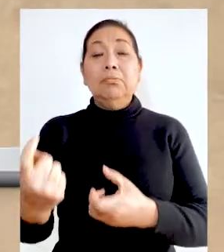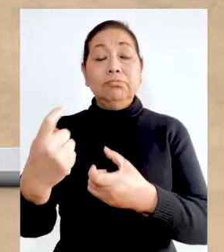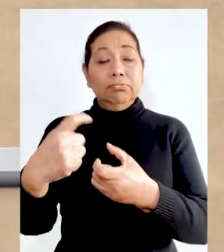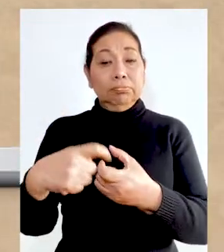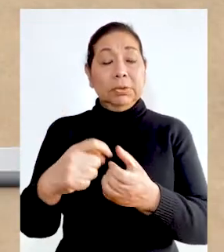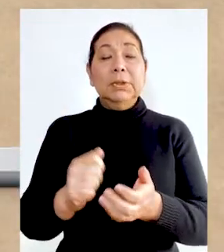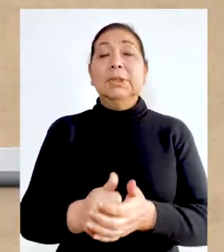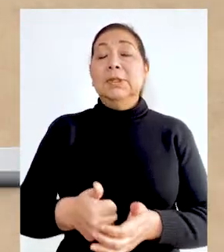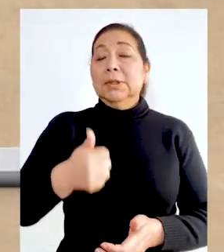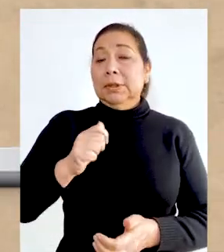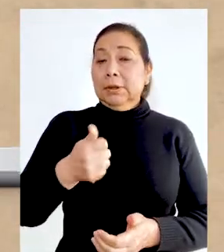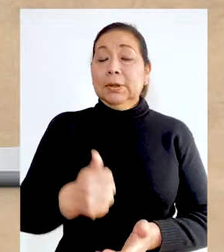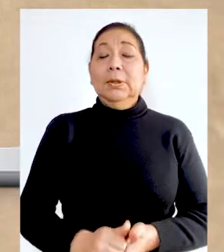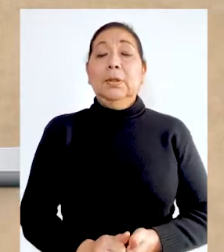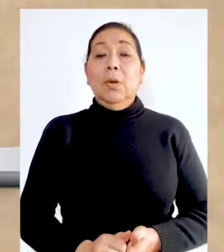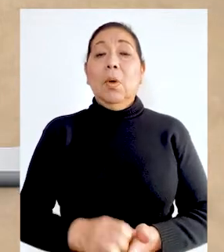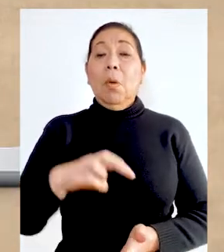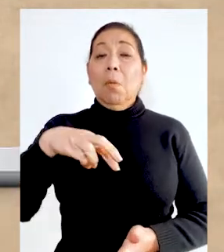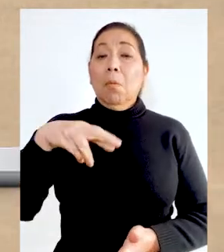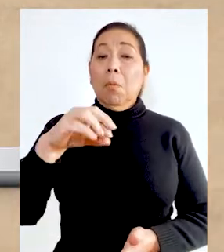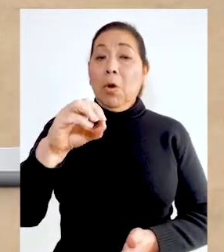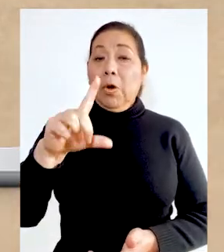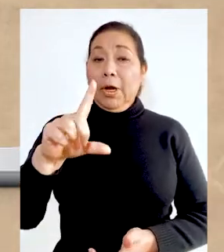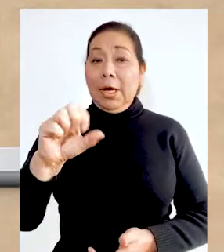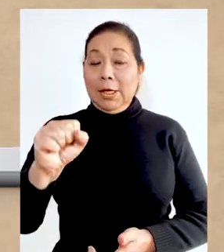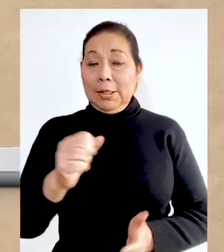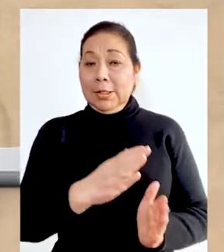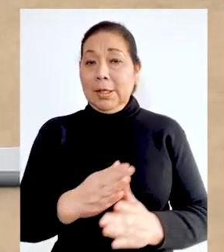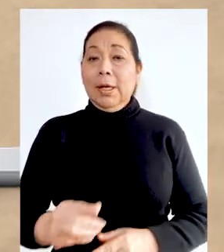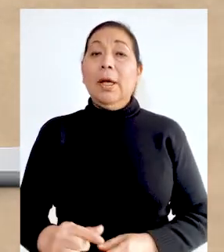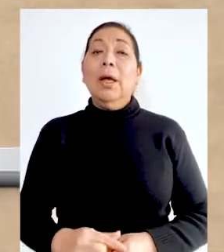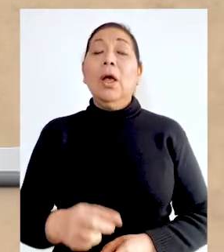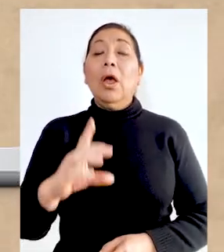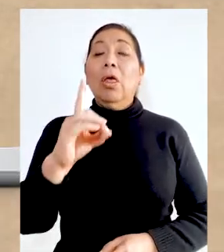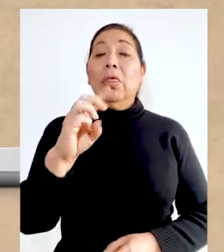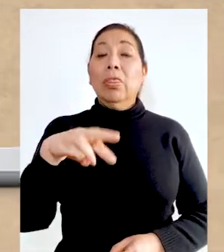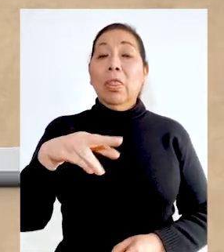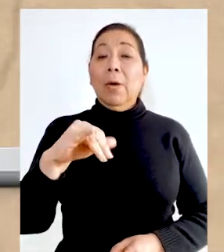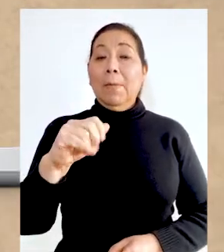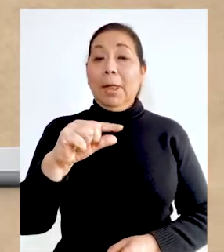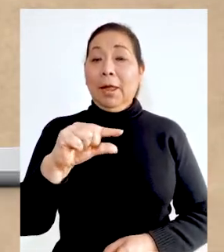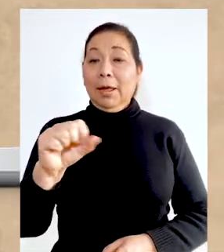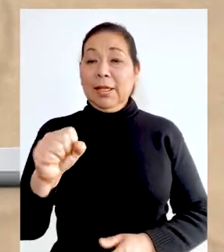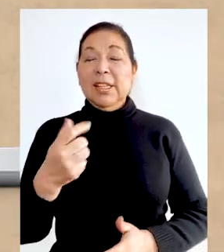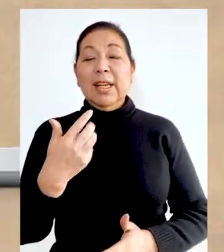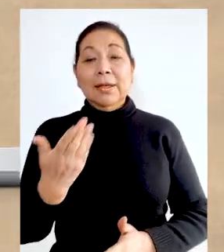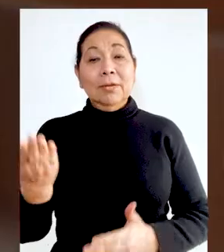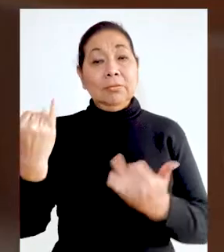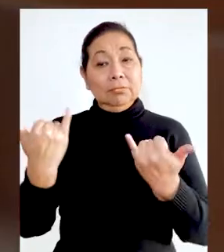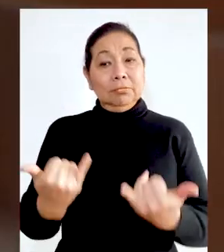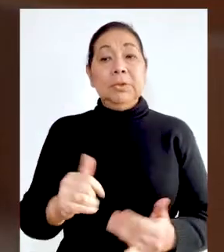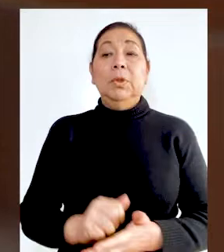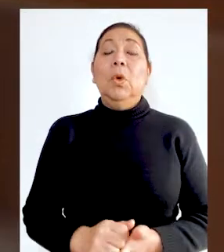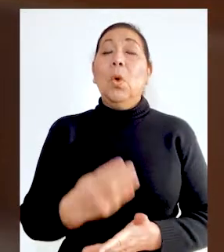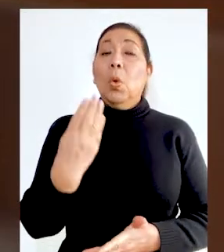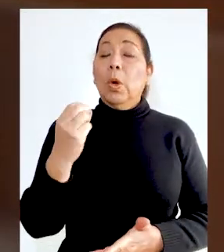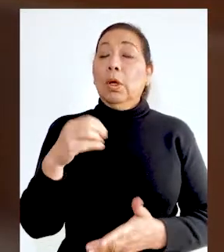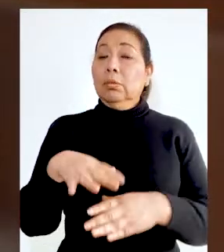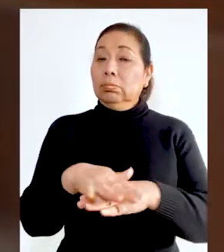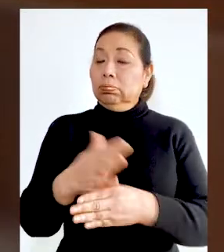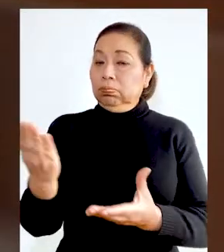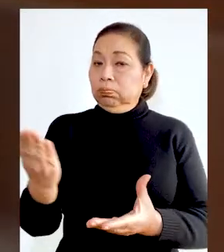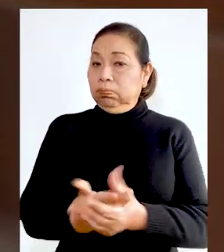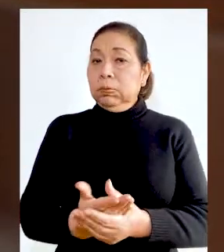Tixe e integrada por los magistrados Francisco Morales Arabia y Helder Domínguez Haro. Aquí quedaron al